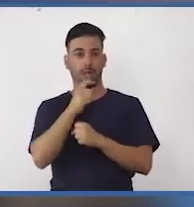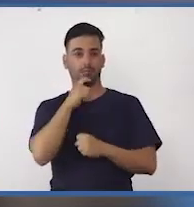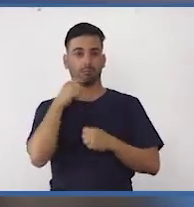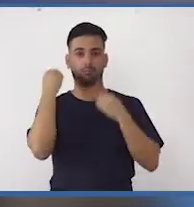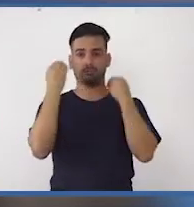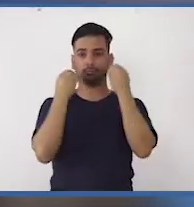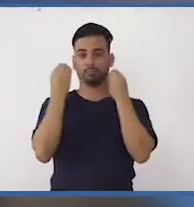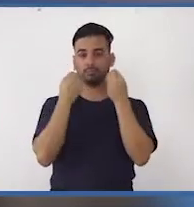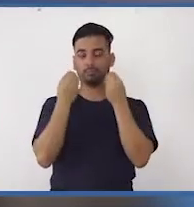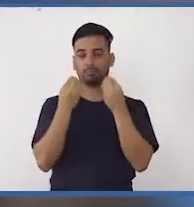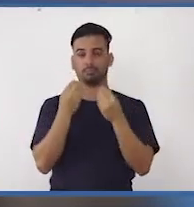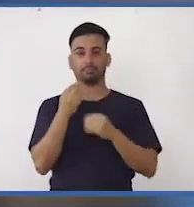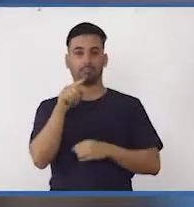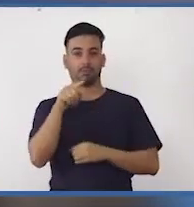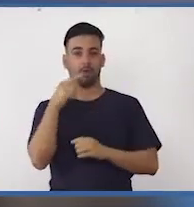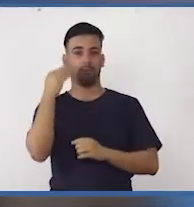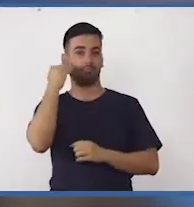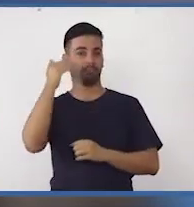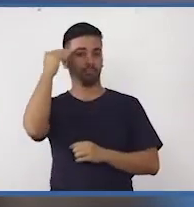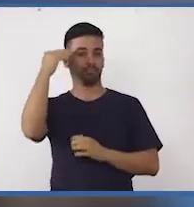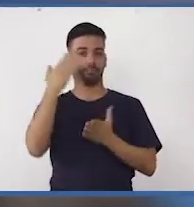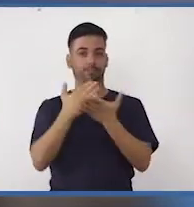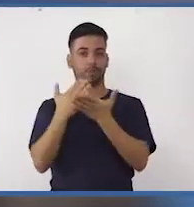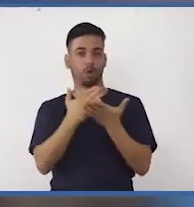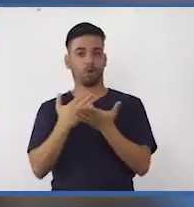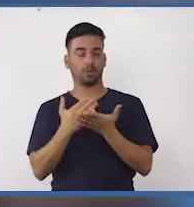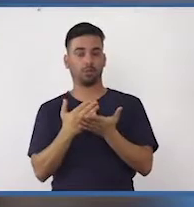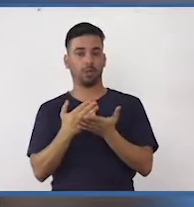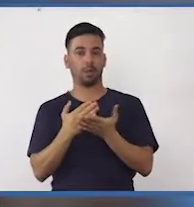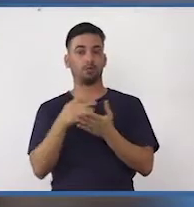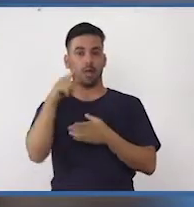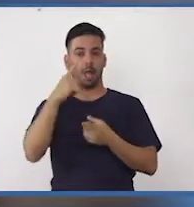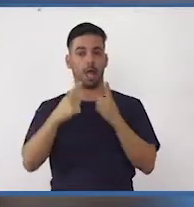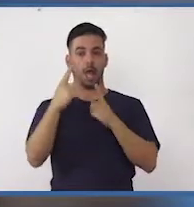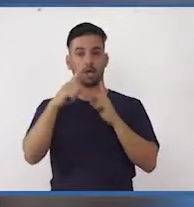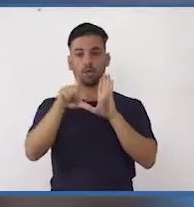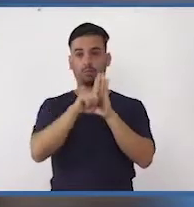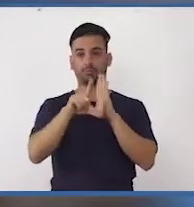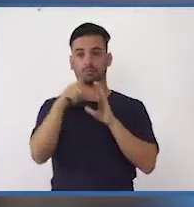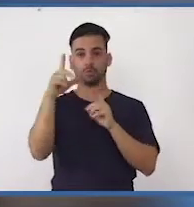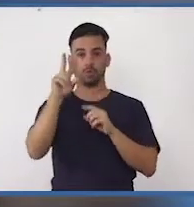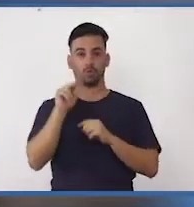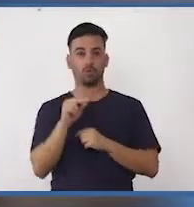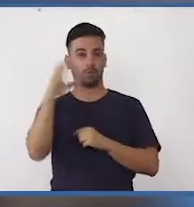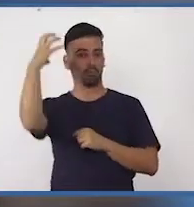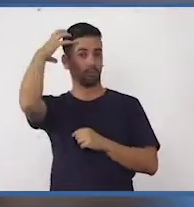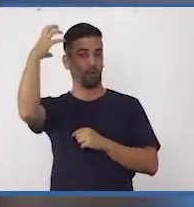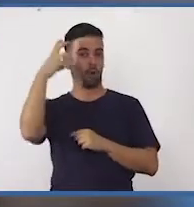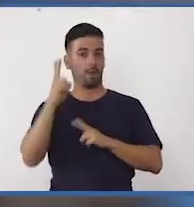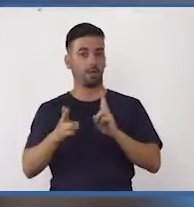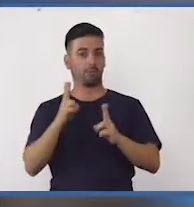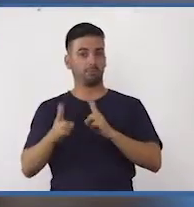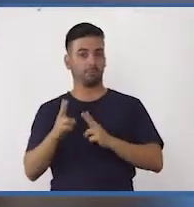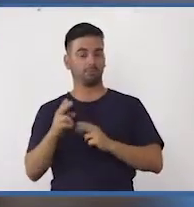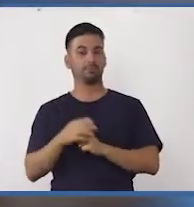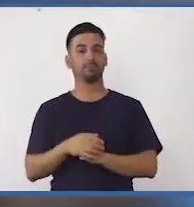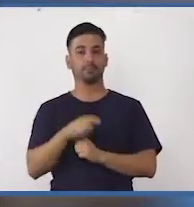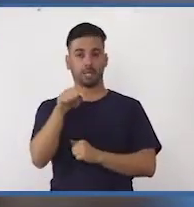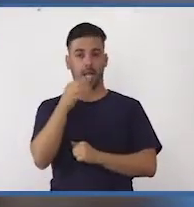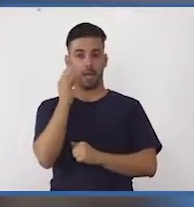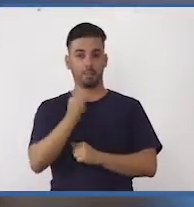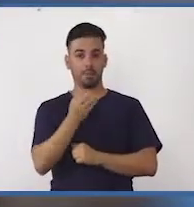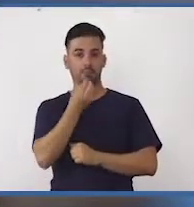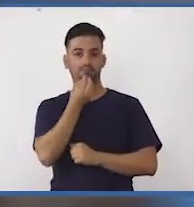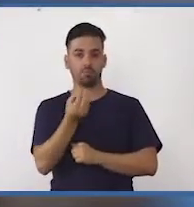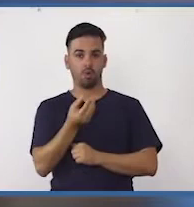está llevando a cabo dentro de las medidas establecidas por nuestro gobierno. Por lo tanto, este portal Cubaeduca le sirve para sistematizar contenidos y